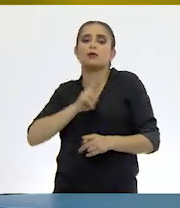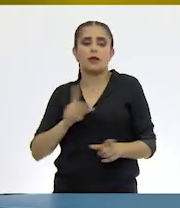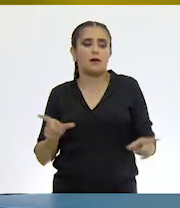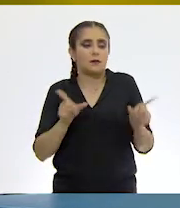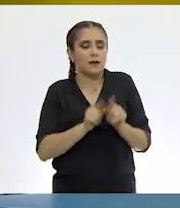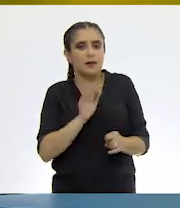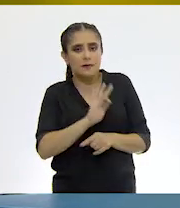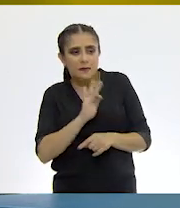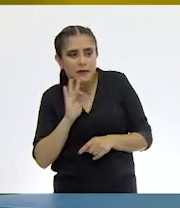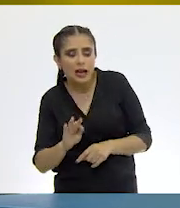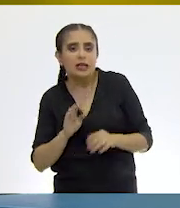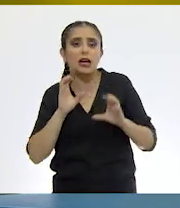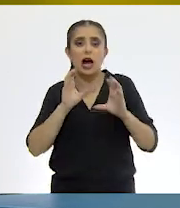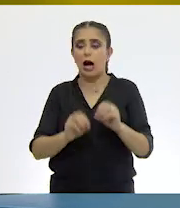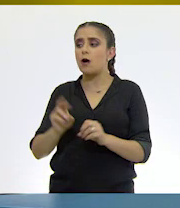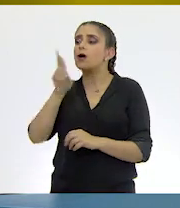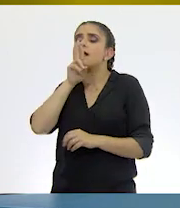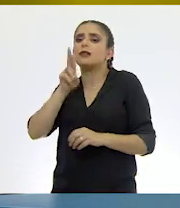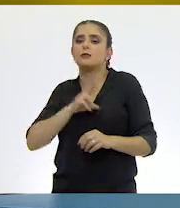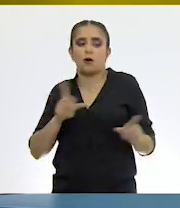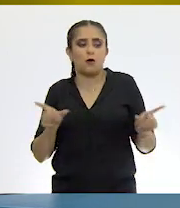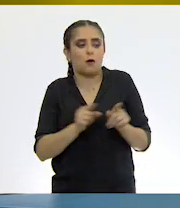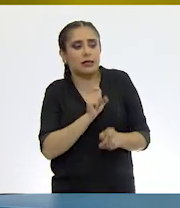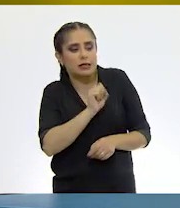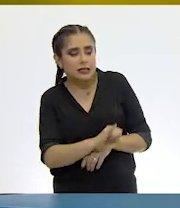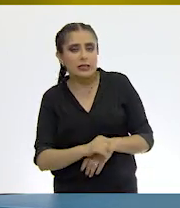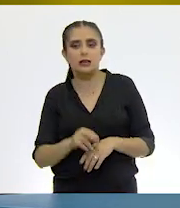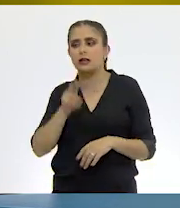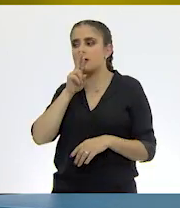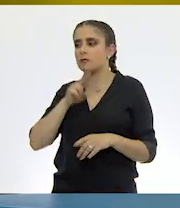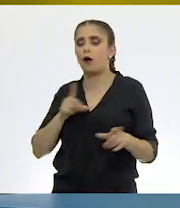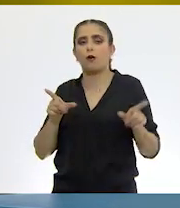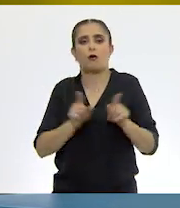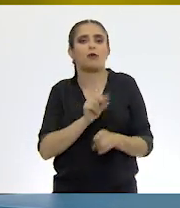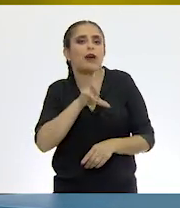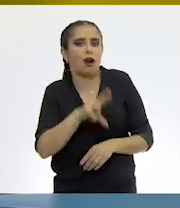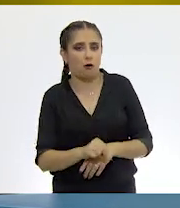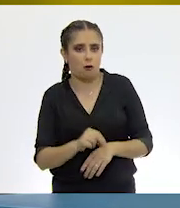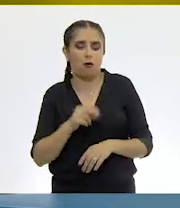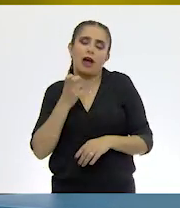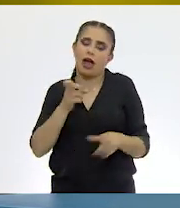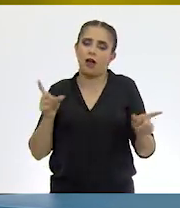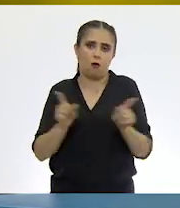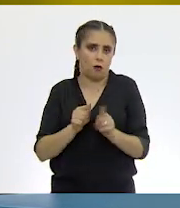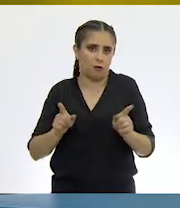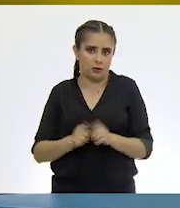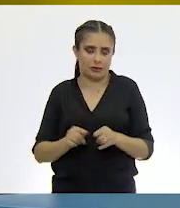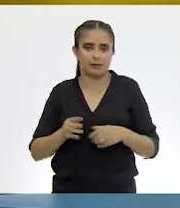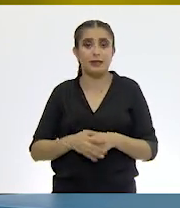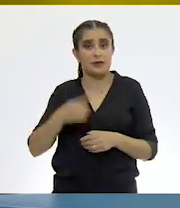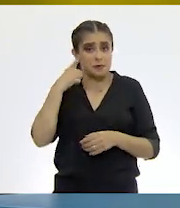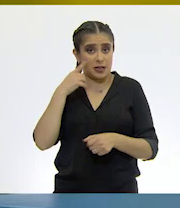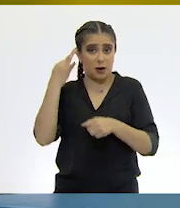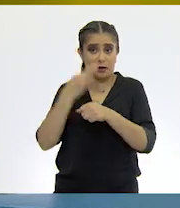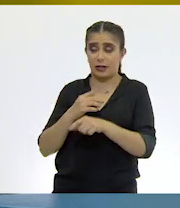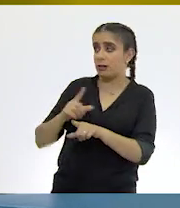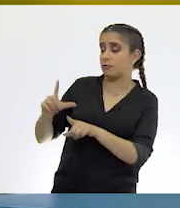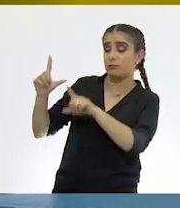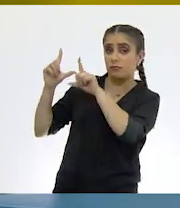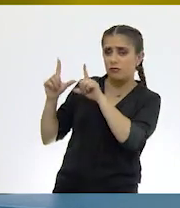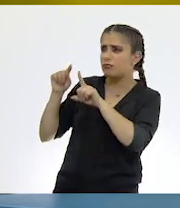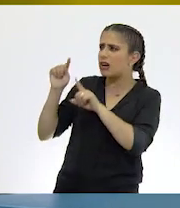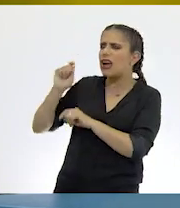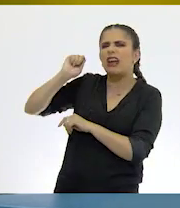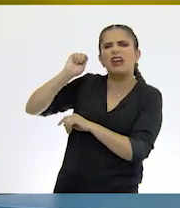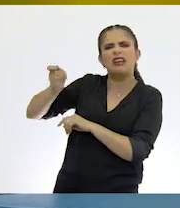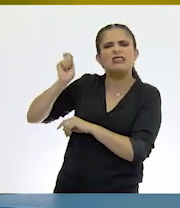mejor esto sobre su localidad. Y vamos a ver una lámina para precisamente conocer estos